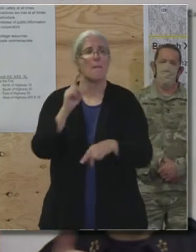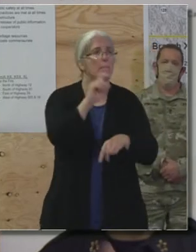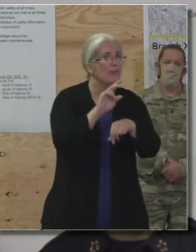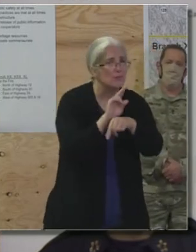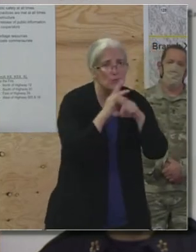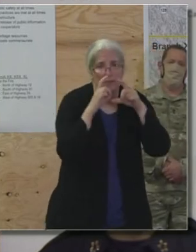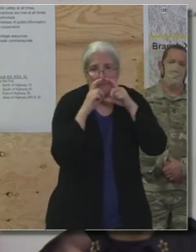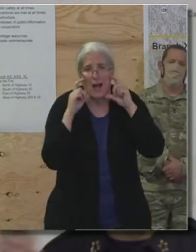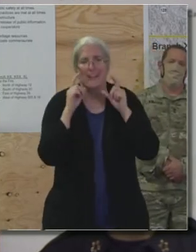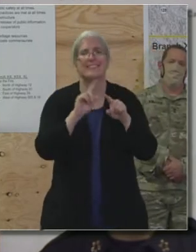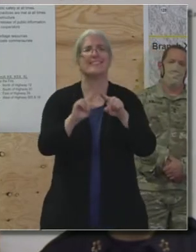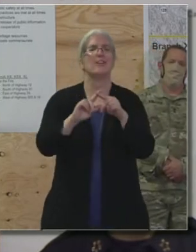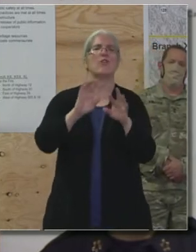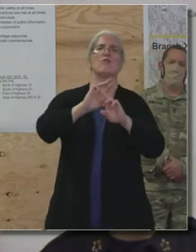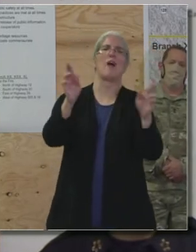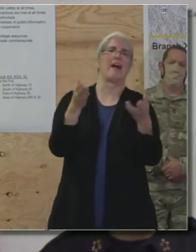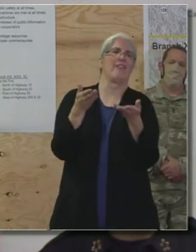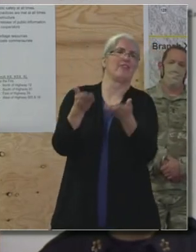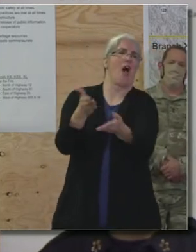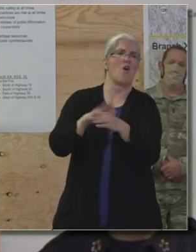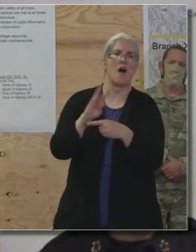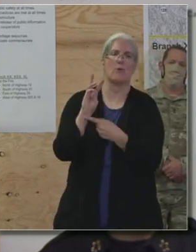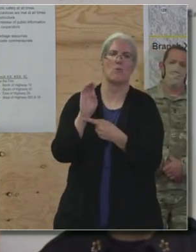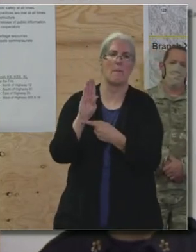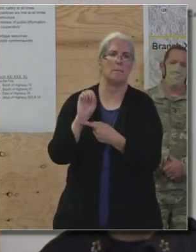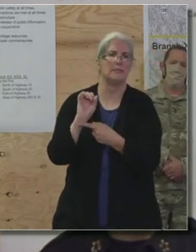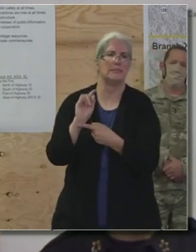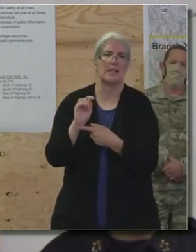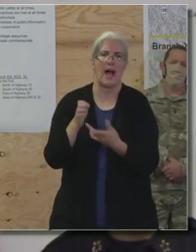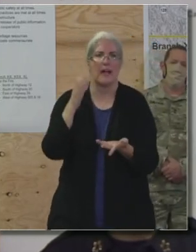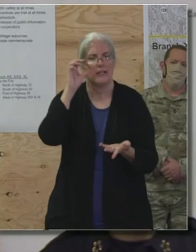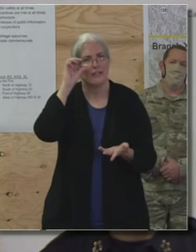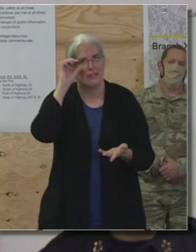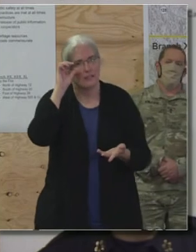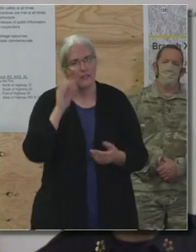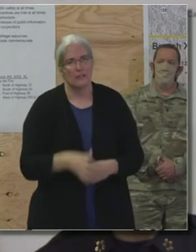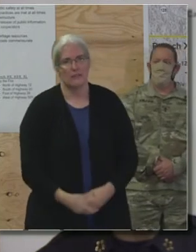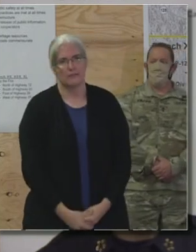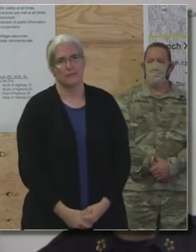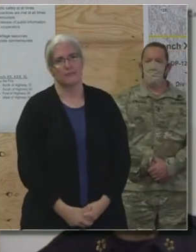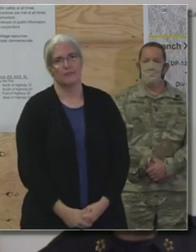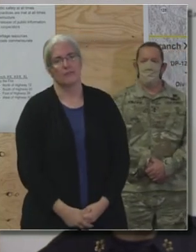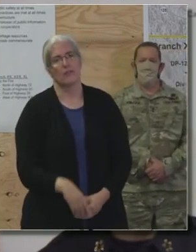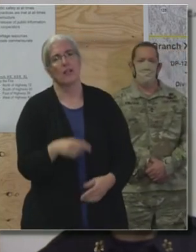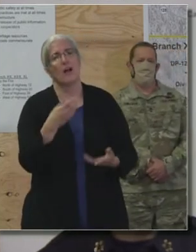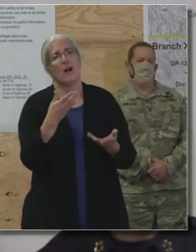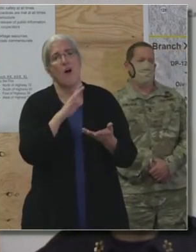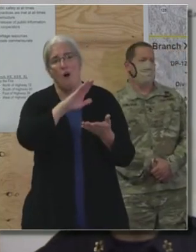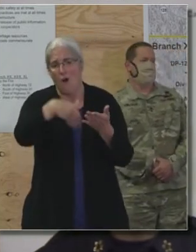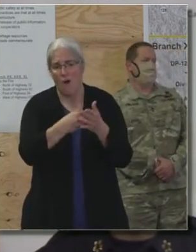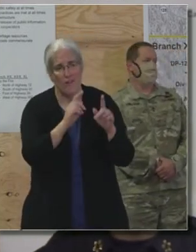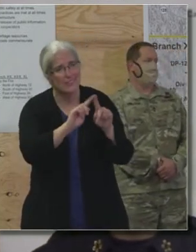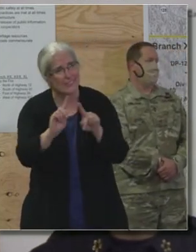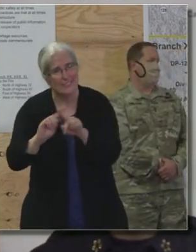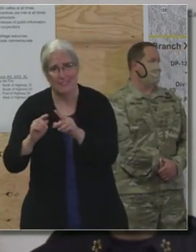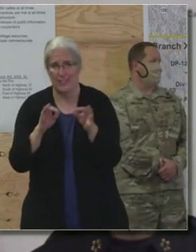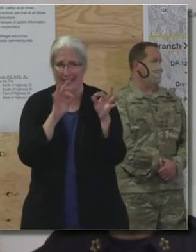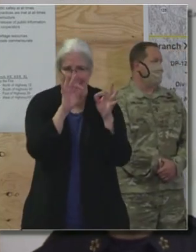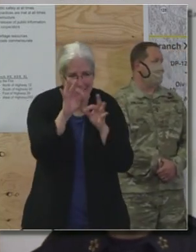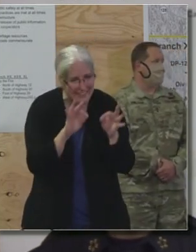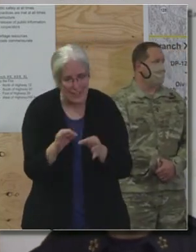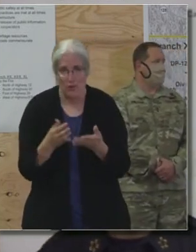estudiantes la diferencia entre escuelas primarias grupos de estudiantes más grandes